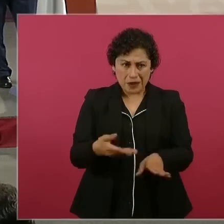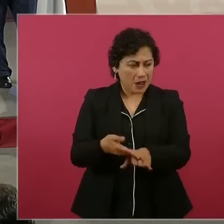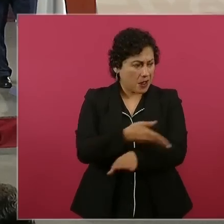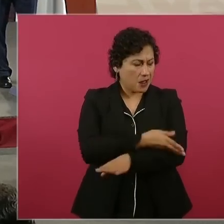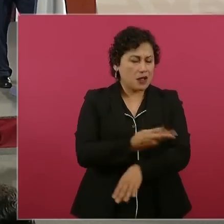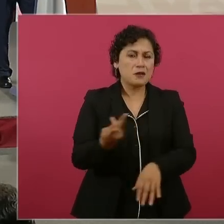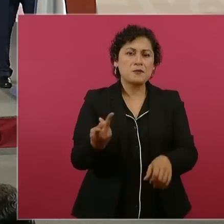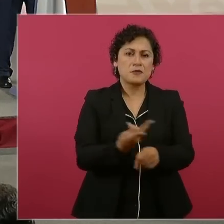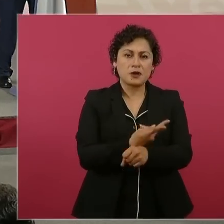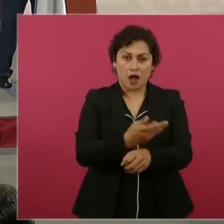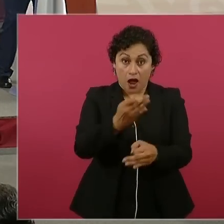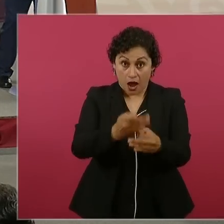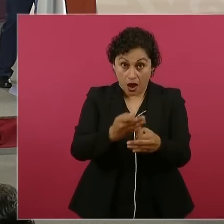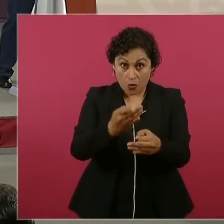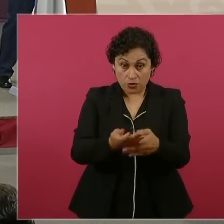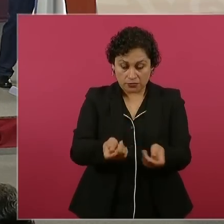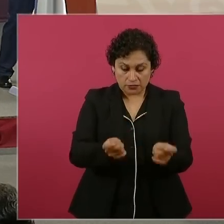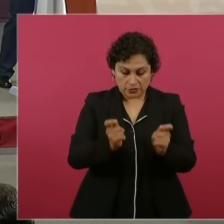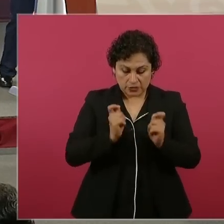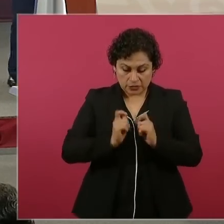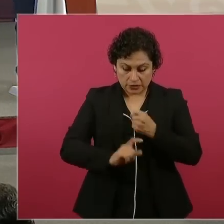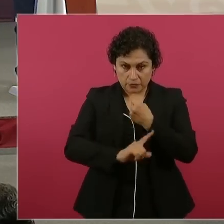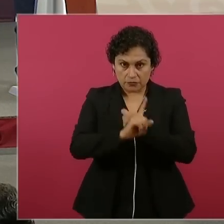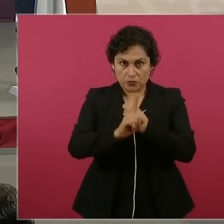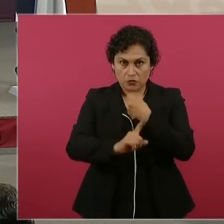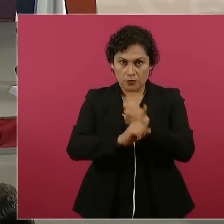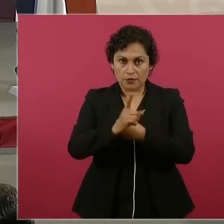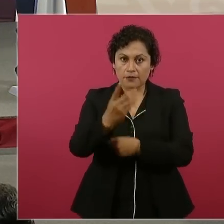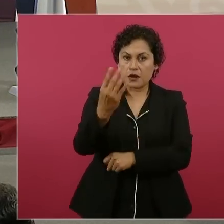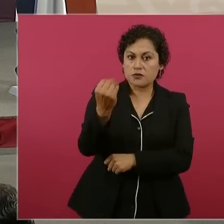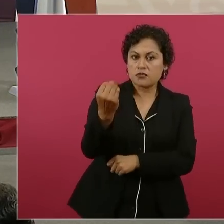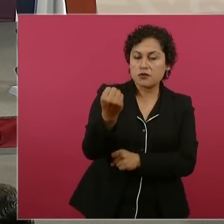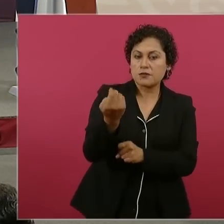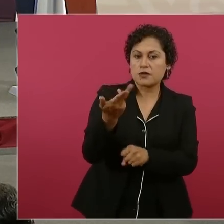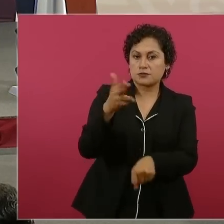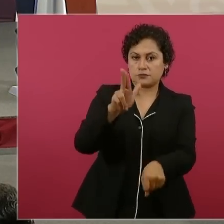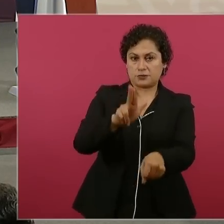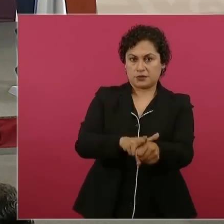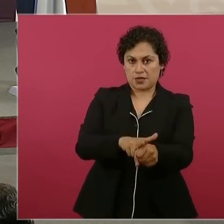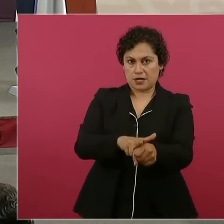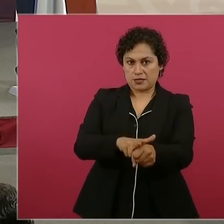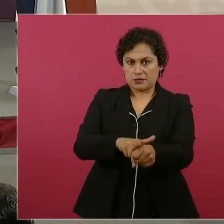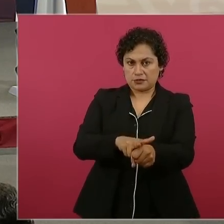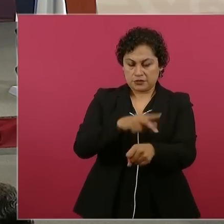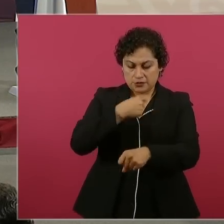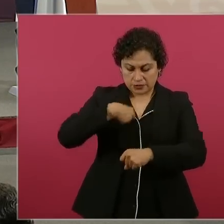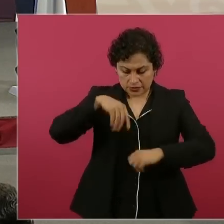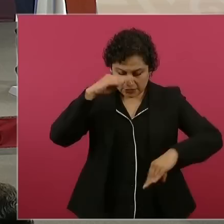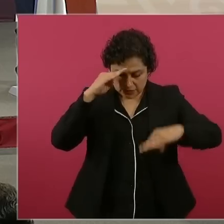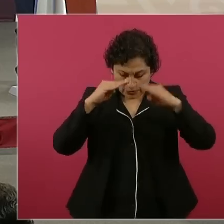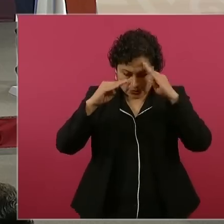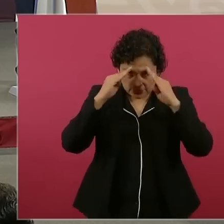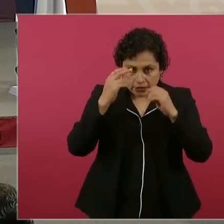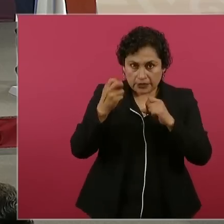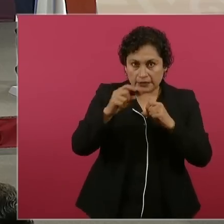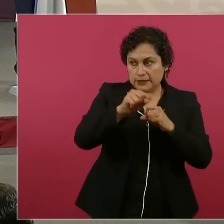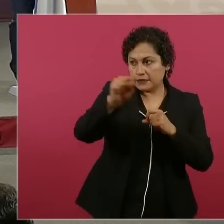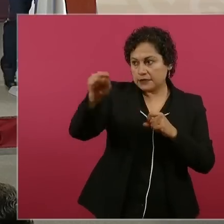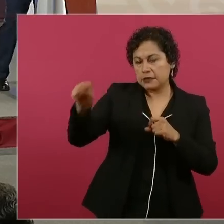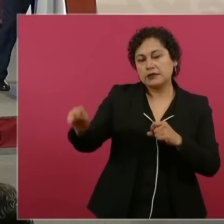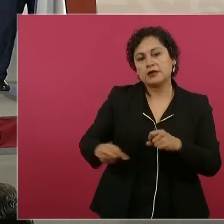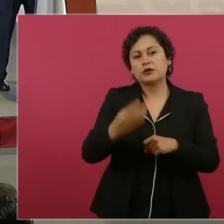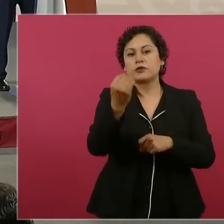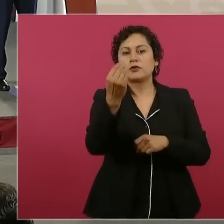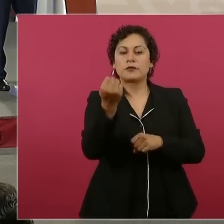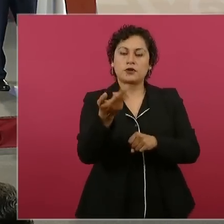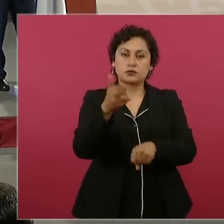cómo resolvemos lo de 9 hospitales de estos públicos privados. ¿Saben que